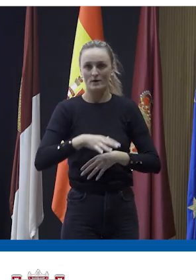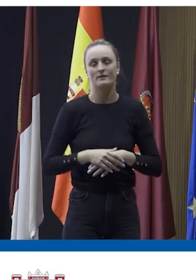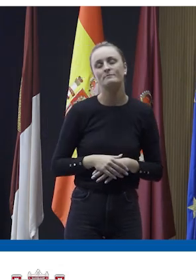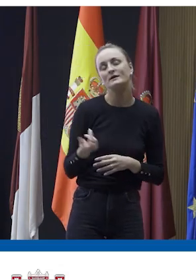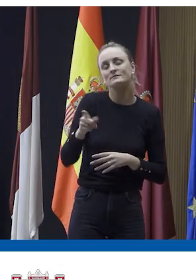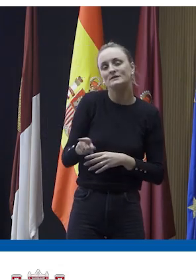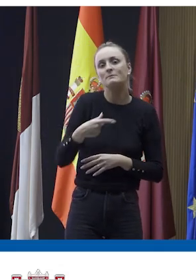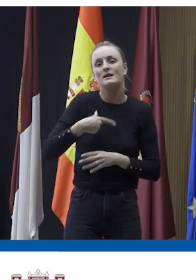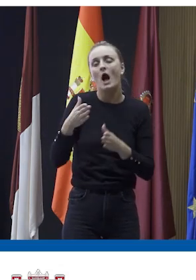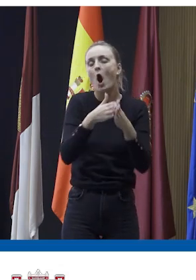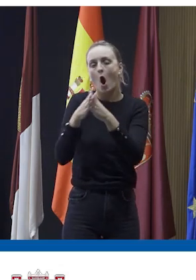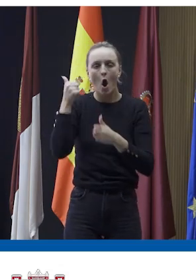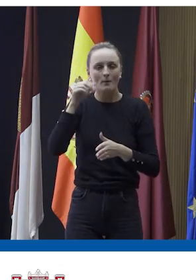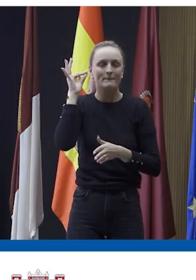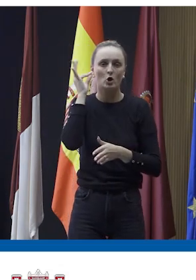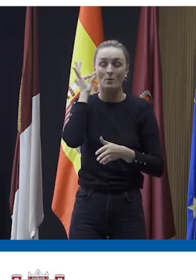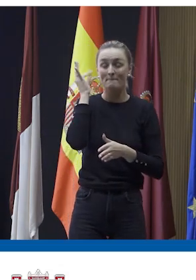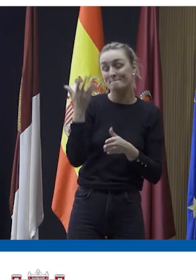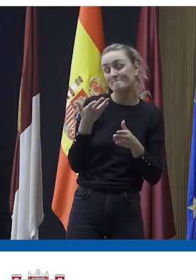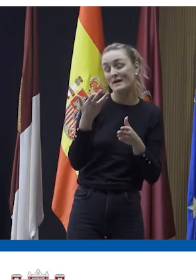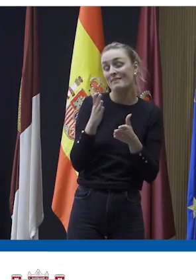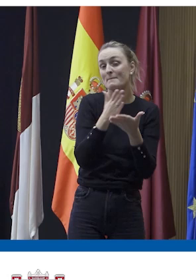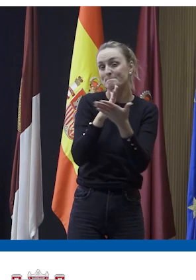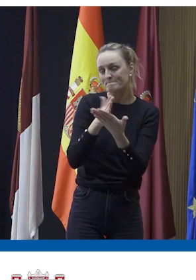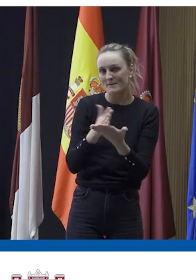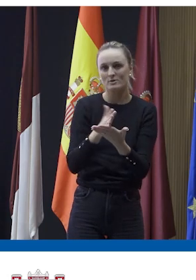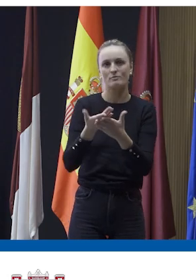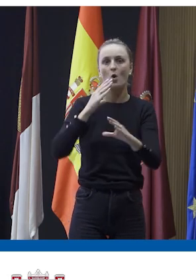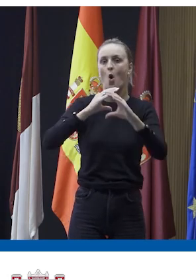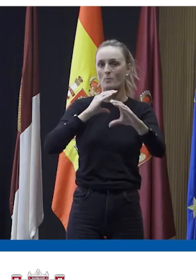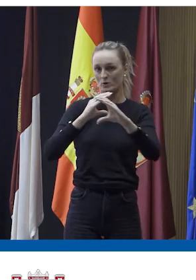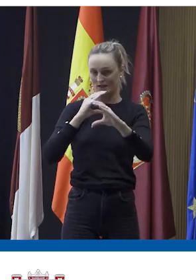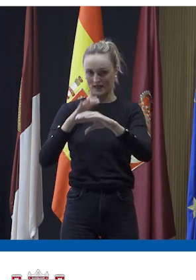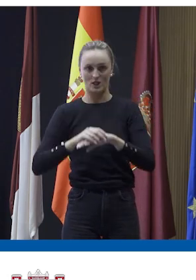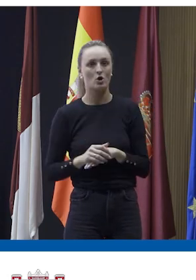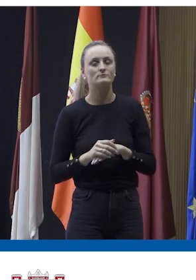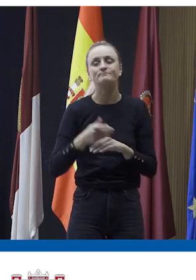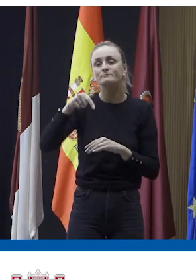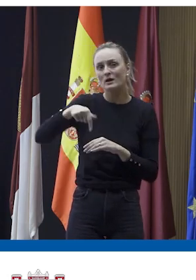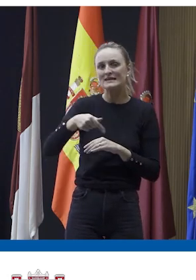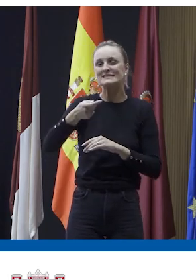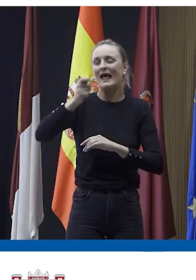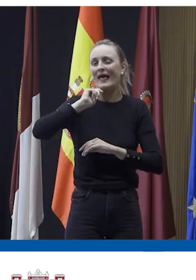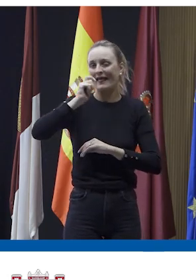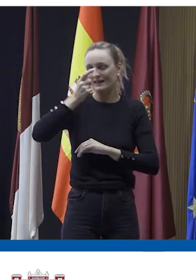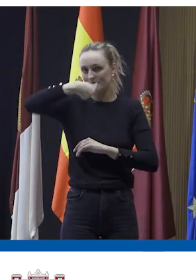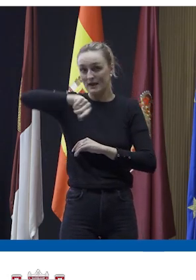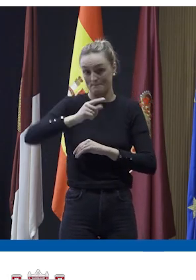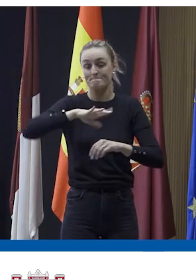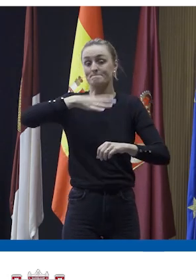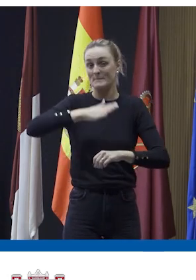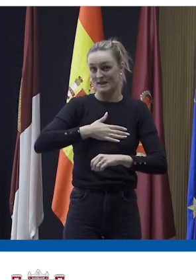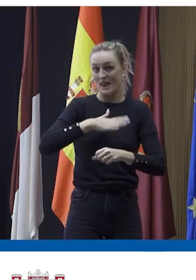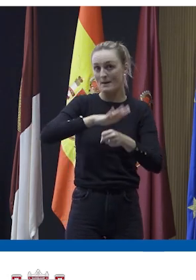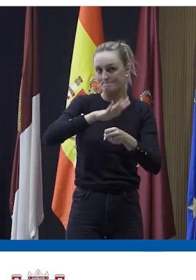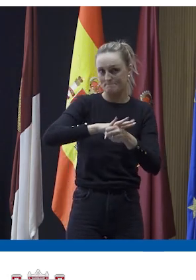de comunicación, especialmente a la Tribuna de Albacete, ya saben, con esa entrevista que mañana, todos los martes,